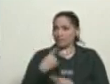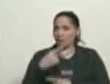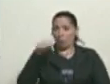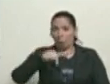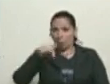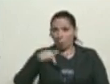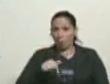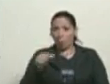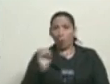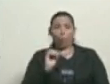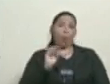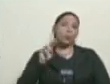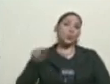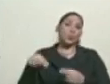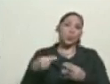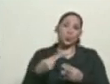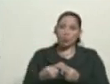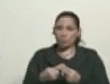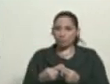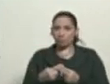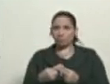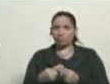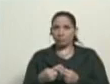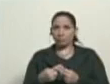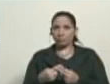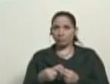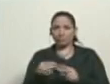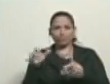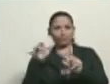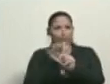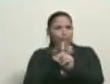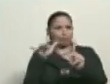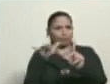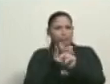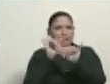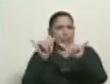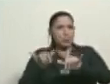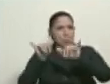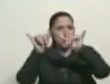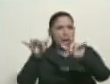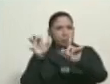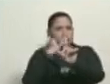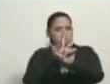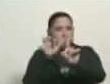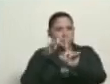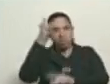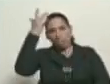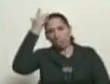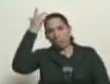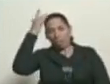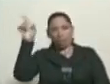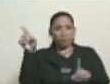era hoy o nunca, bajo engaño, bajo una manipulación burda.